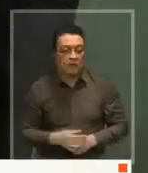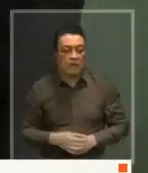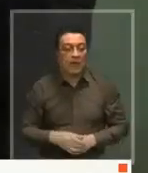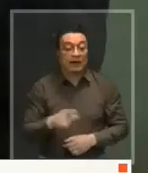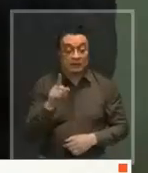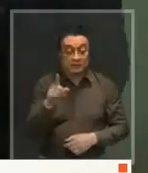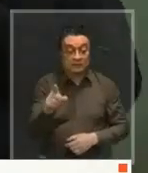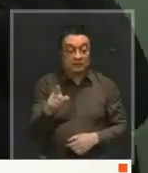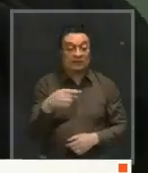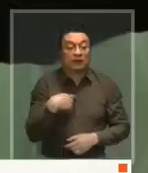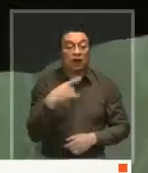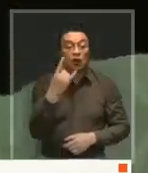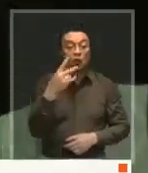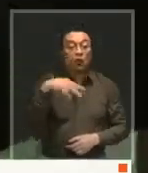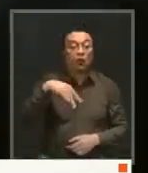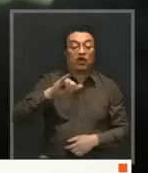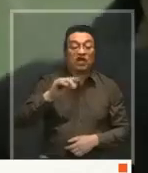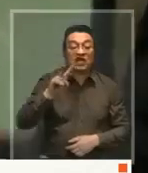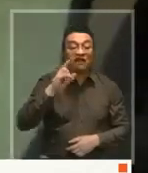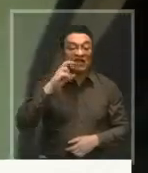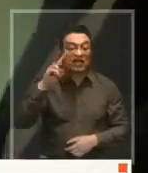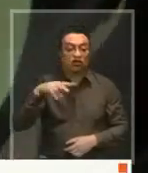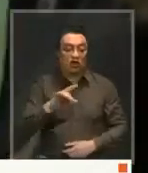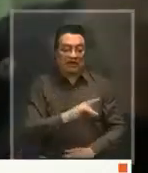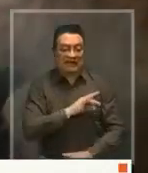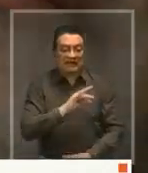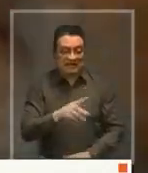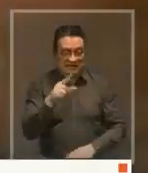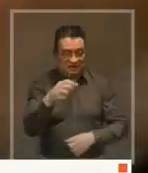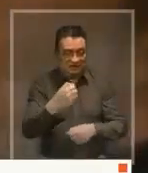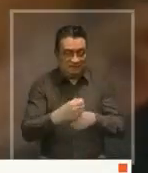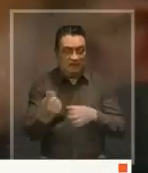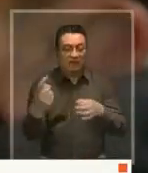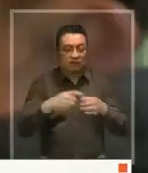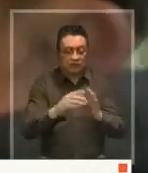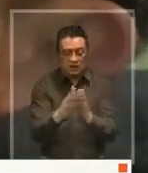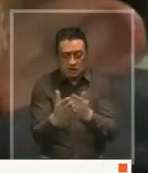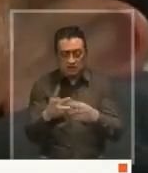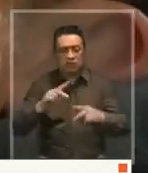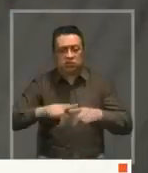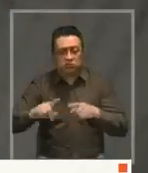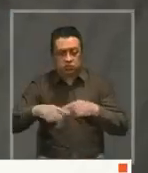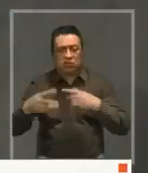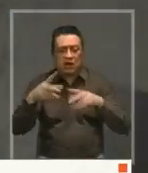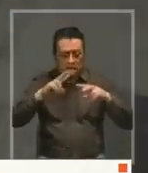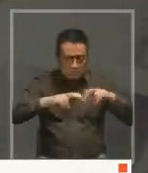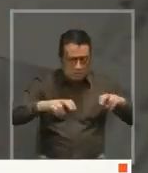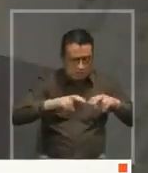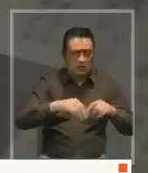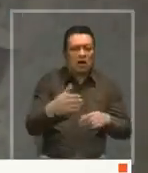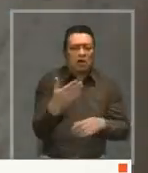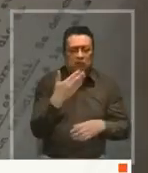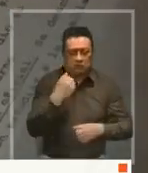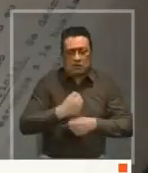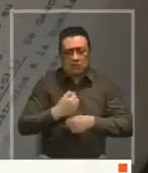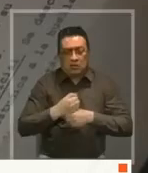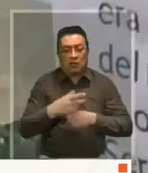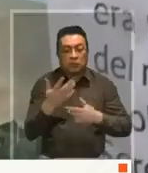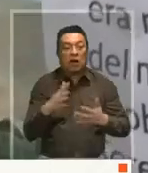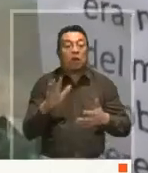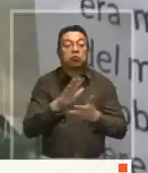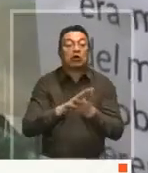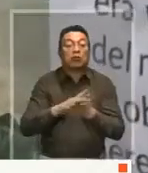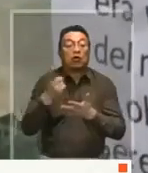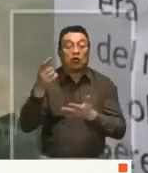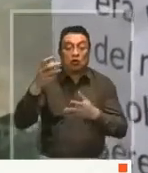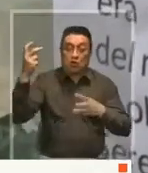coni Chito libros y participado activamente en numerosas investigaciones por ejemplo la Misteriosa caída